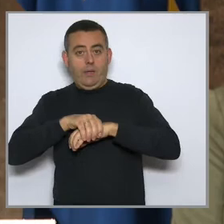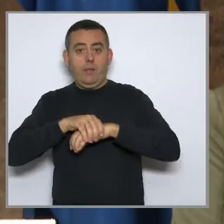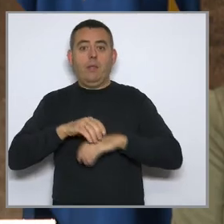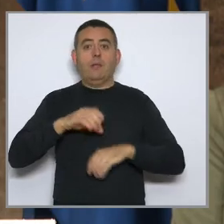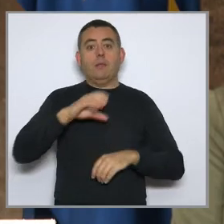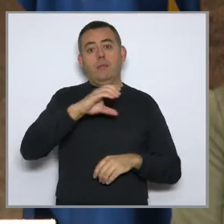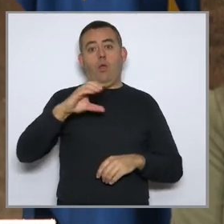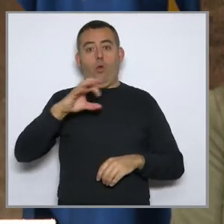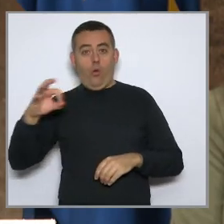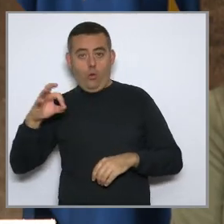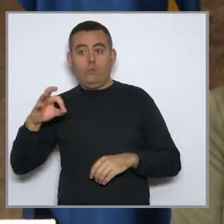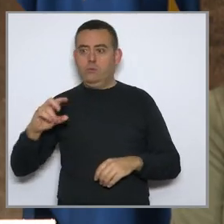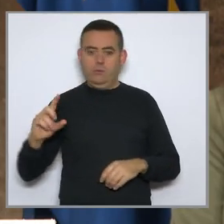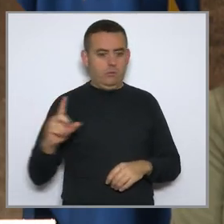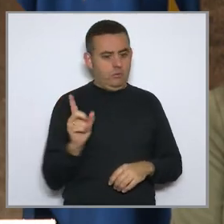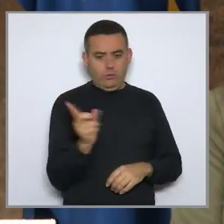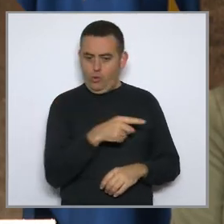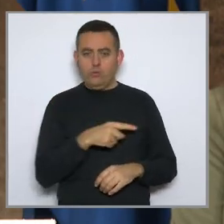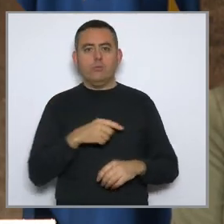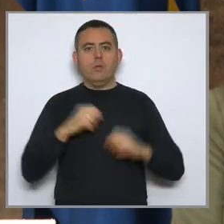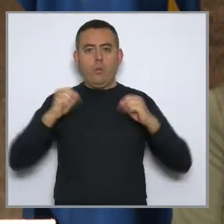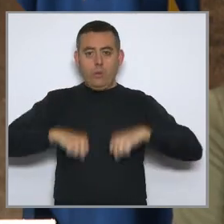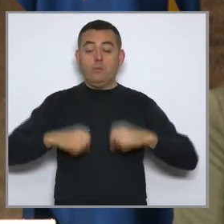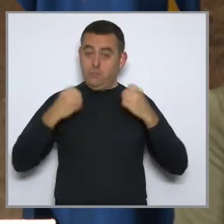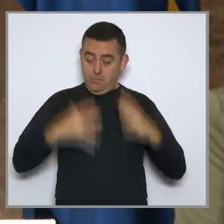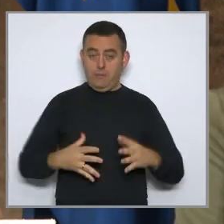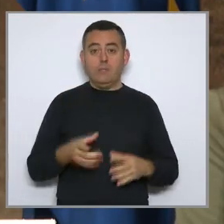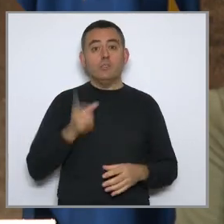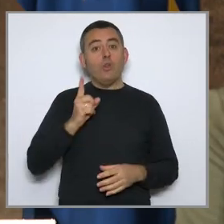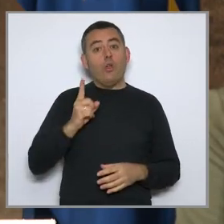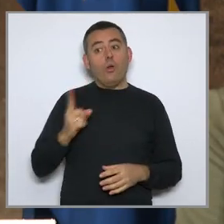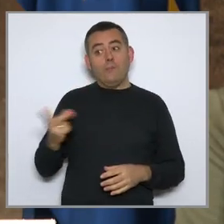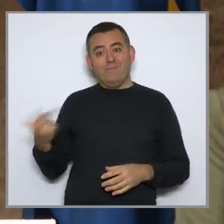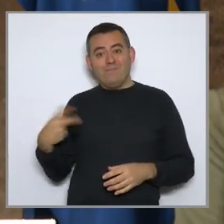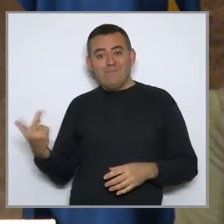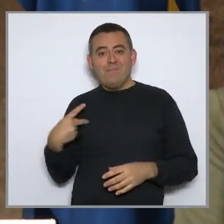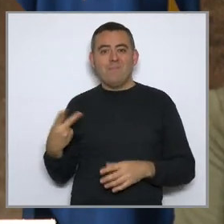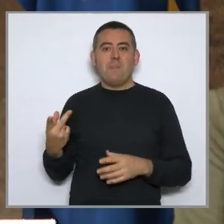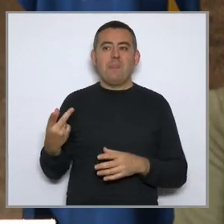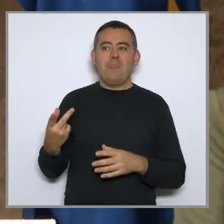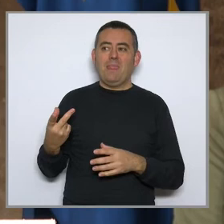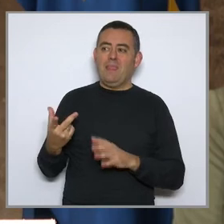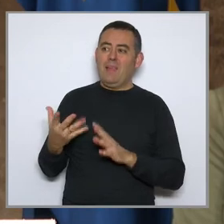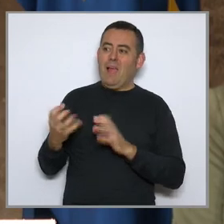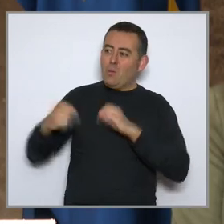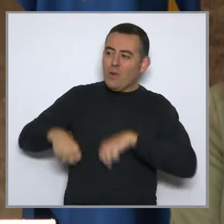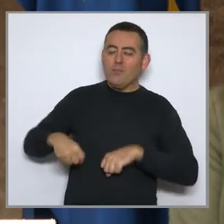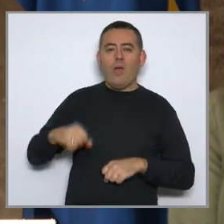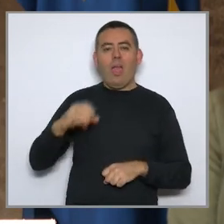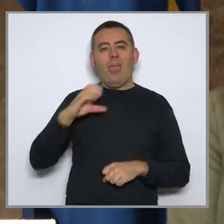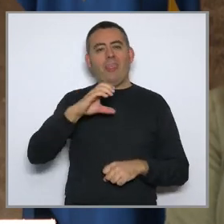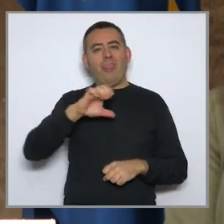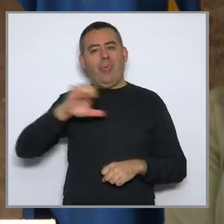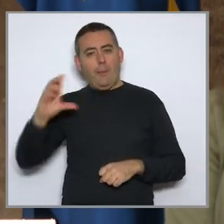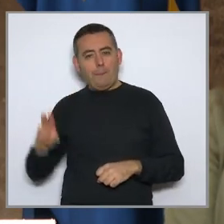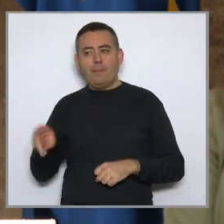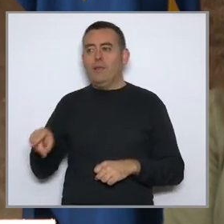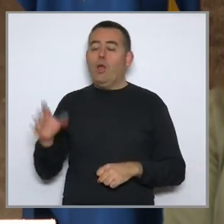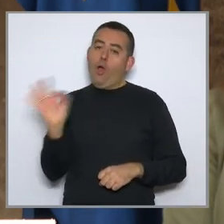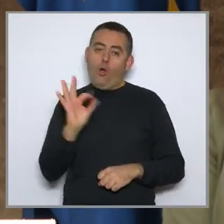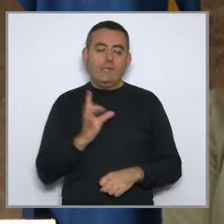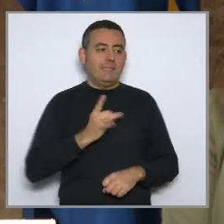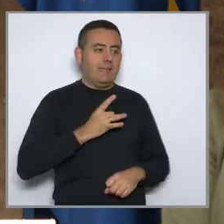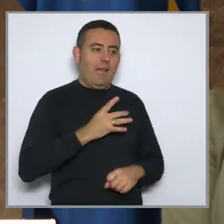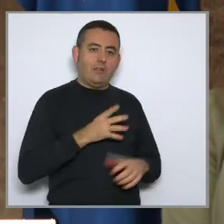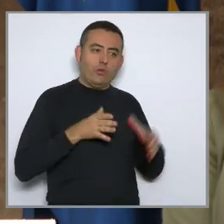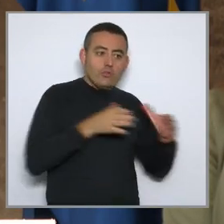el diálogo bilateral, el de la CEB o el de sus sectores y el de los sindicatos en materia de negociación colectiva en